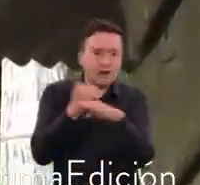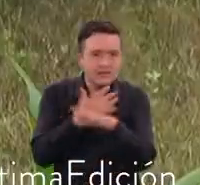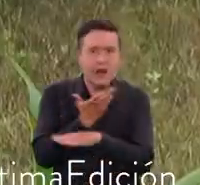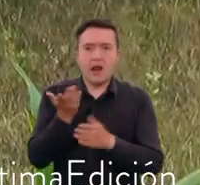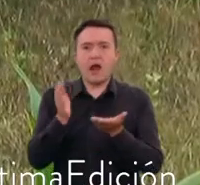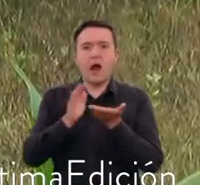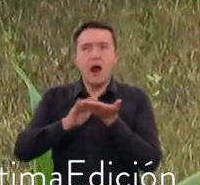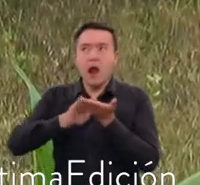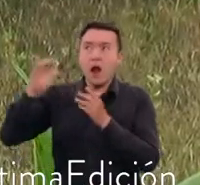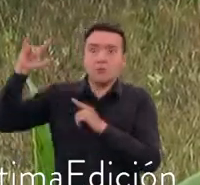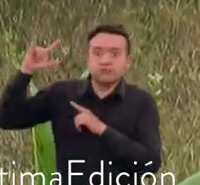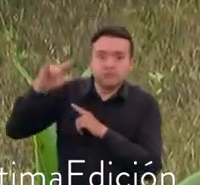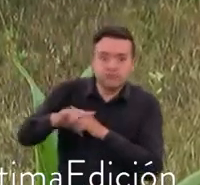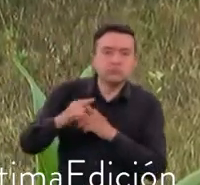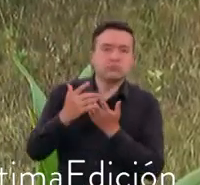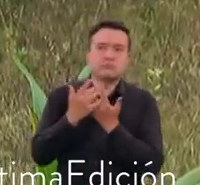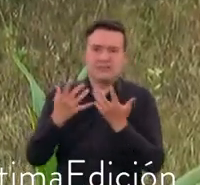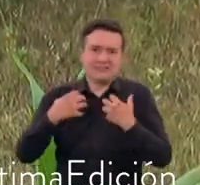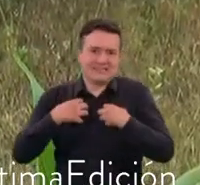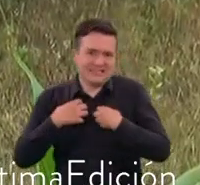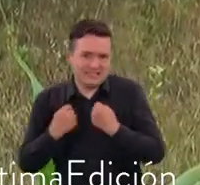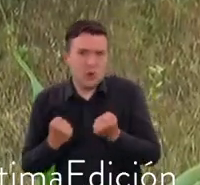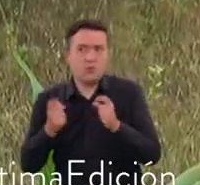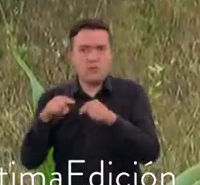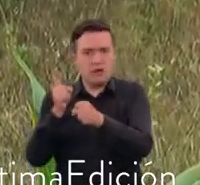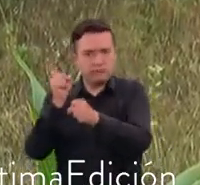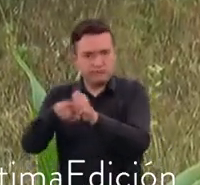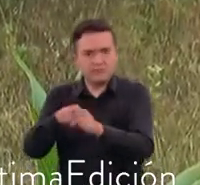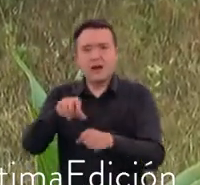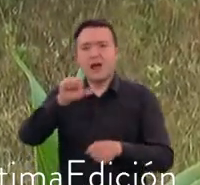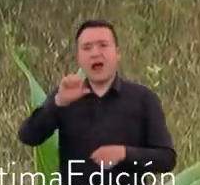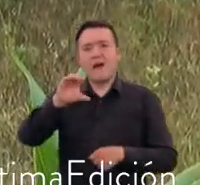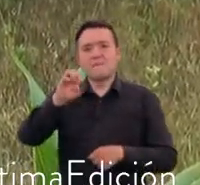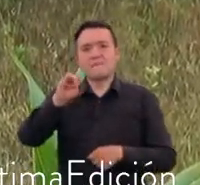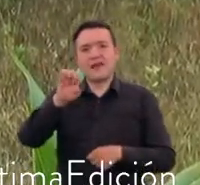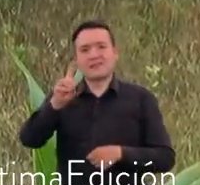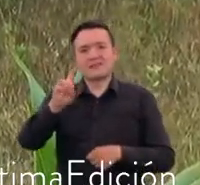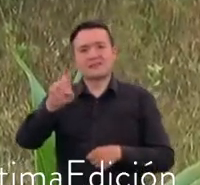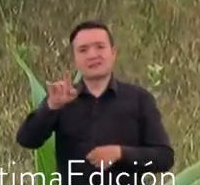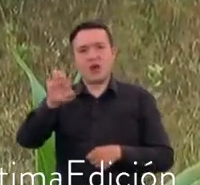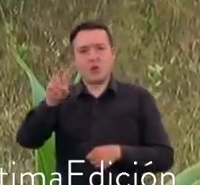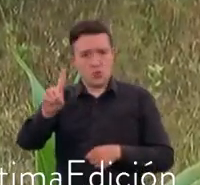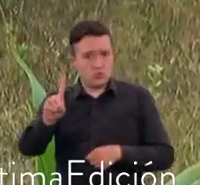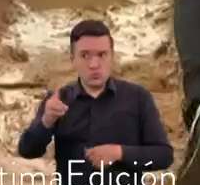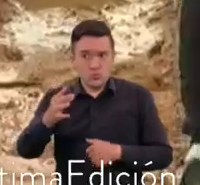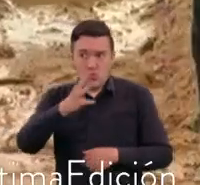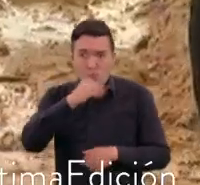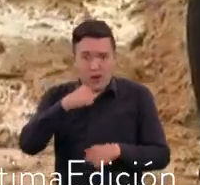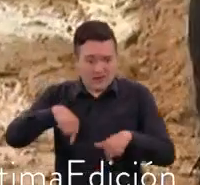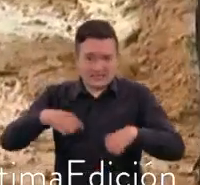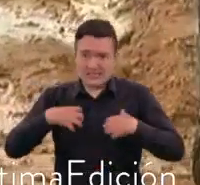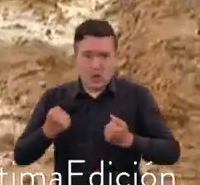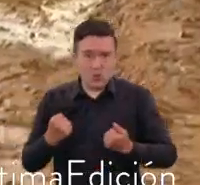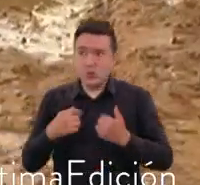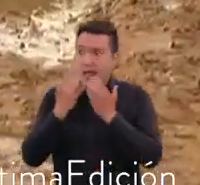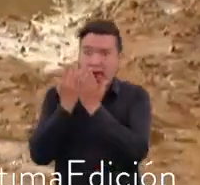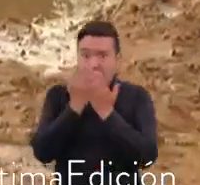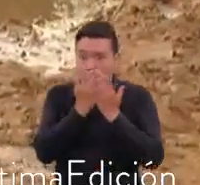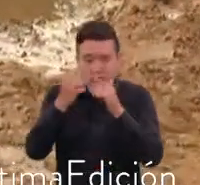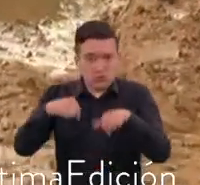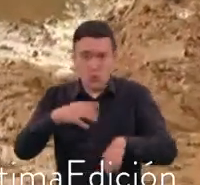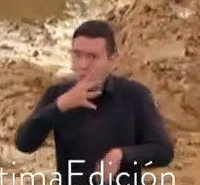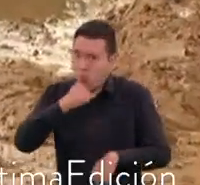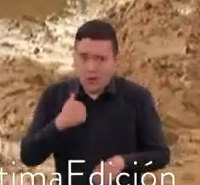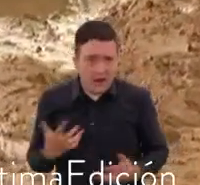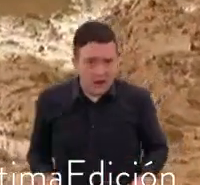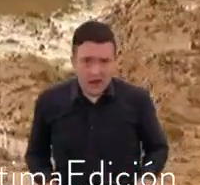en el salud especialmente sobre las ampliaciones de adme salud si no tenemos calidad de salud la educación no tenemos buena educación porque